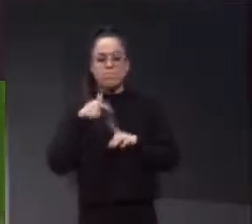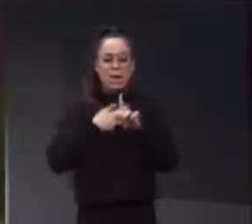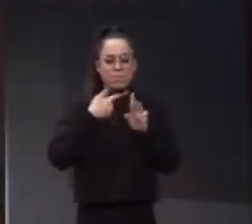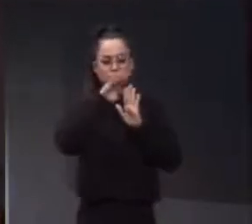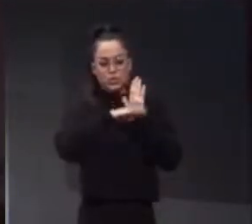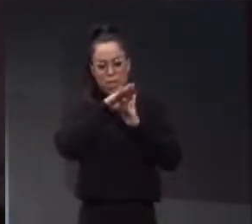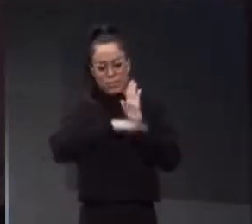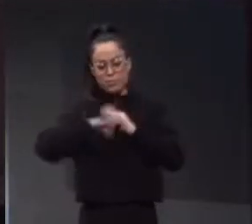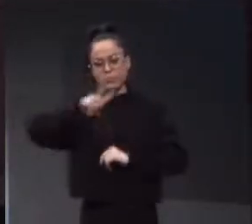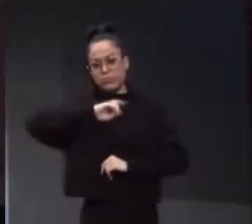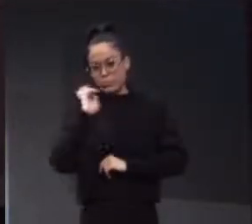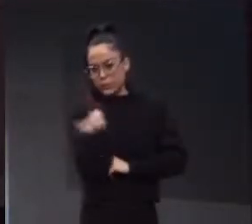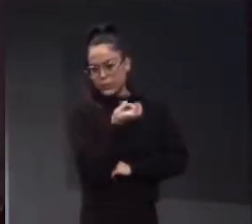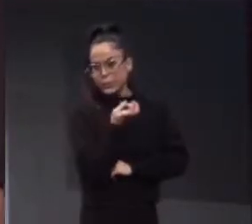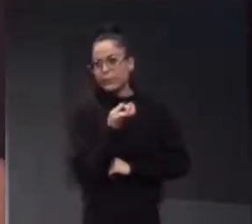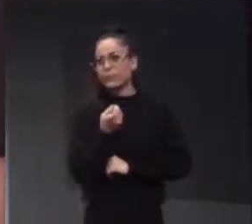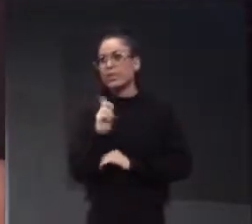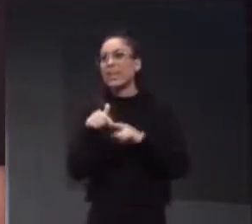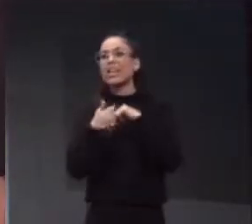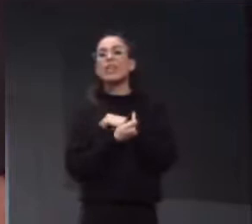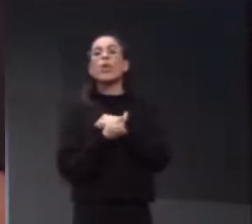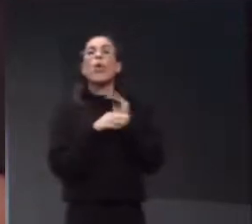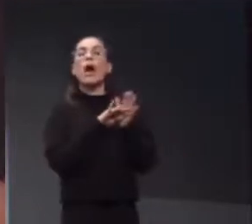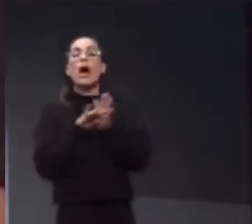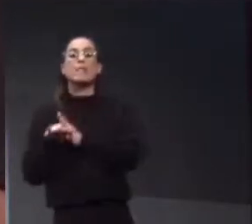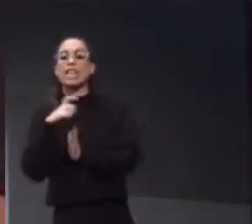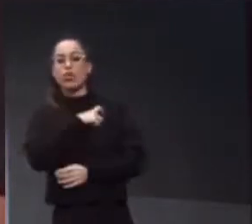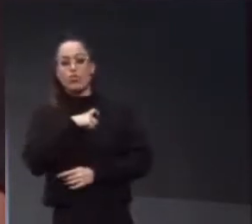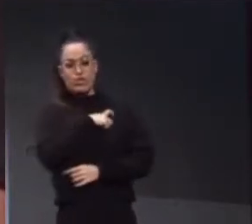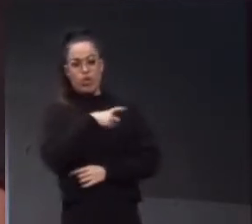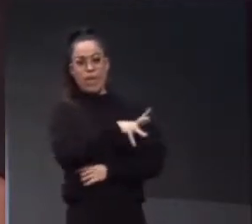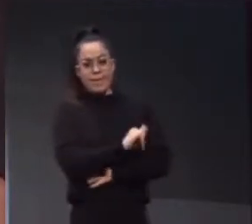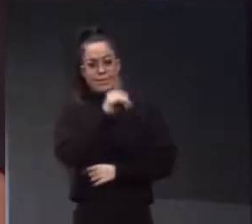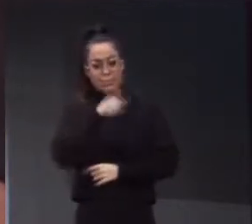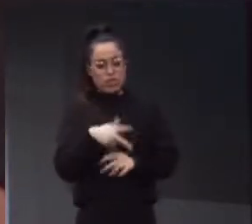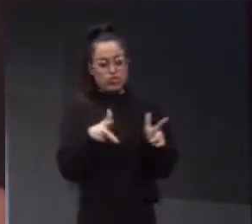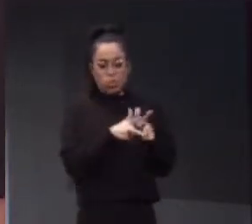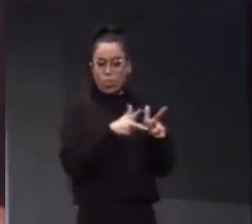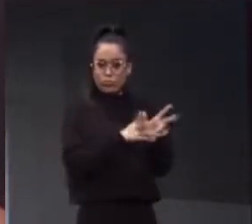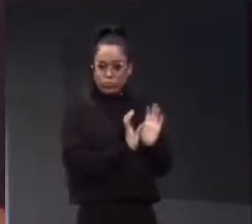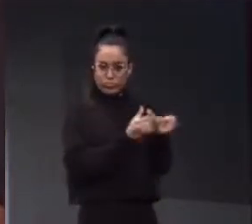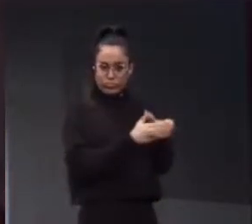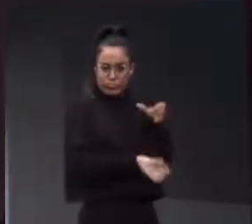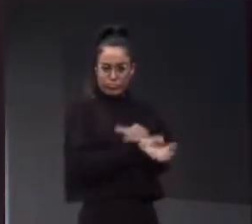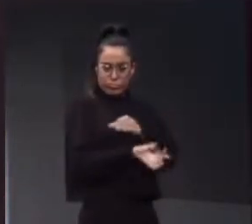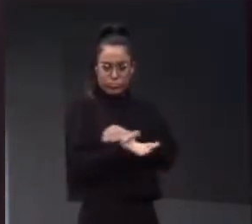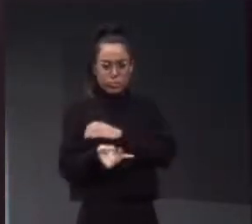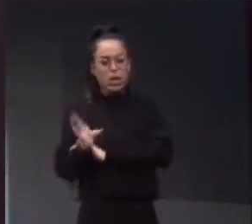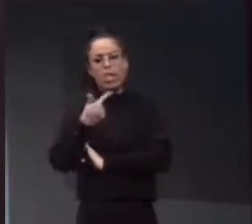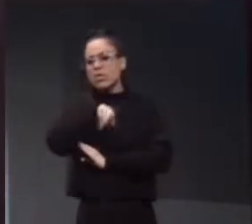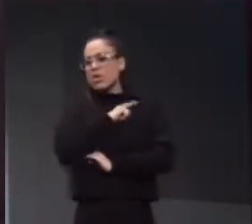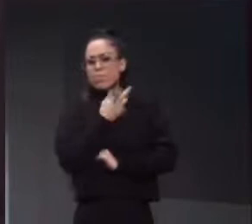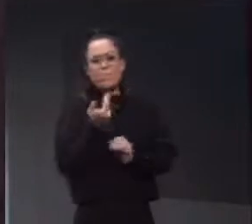etcétera y luego hay unas comisiones formadas por los socios que participan en todas estas